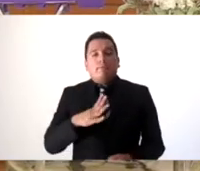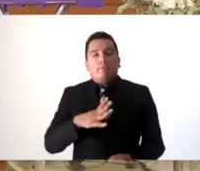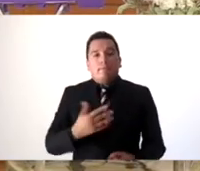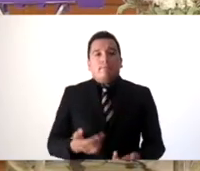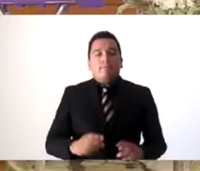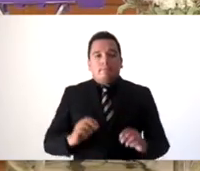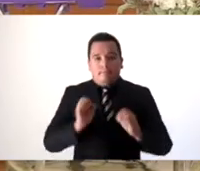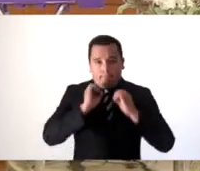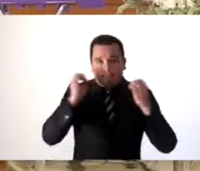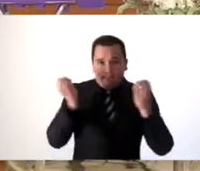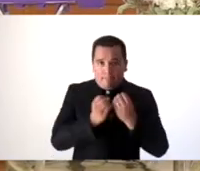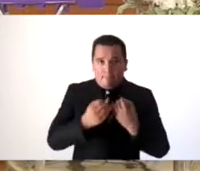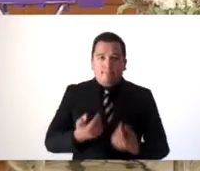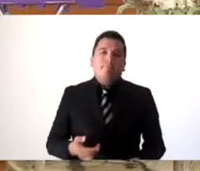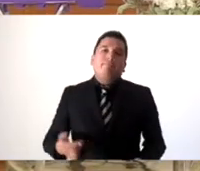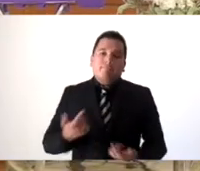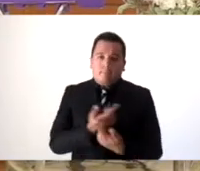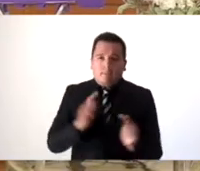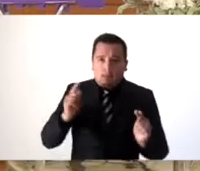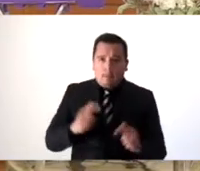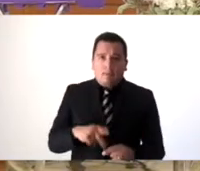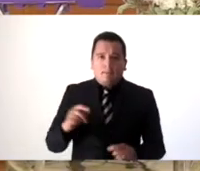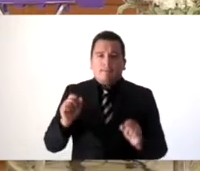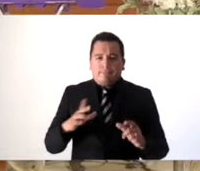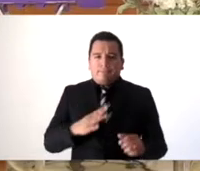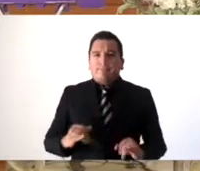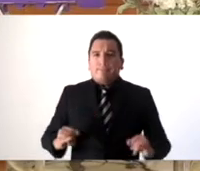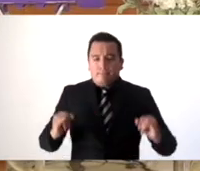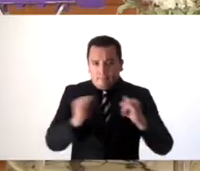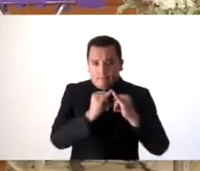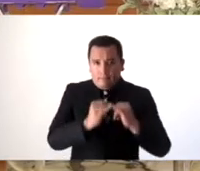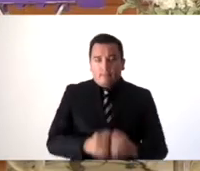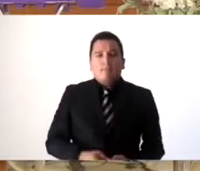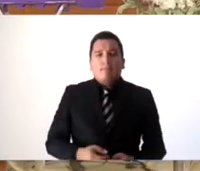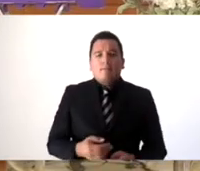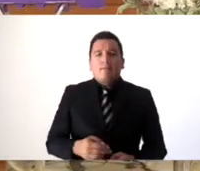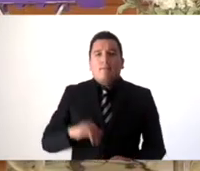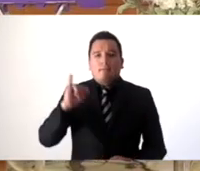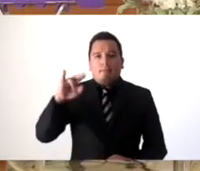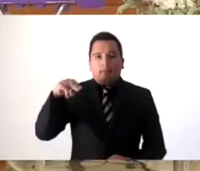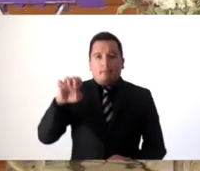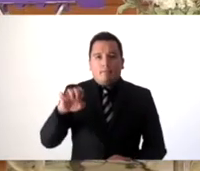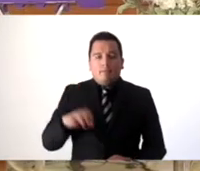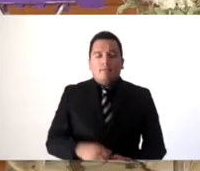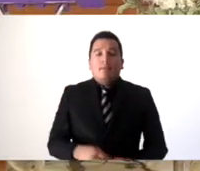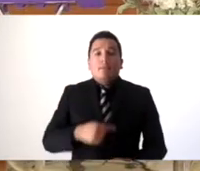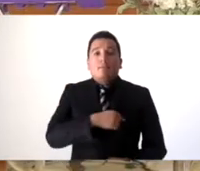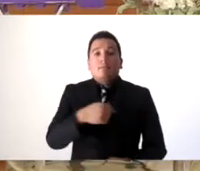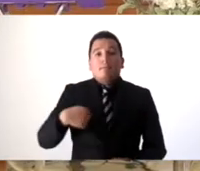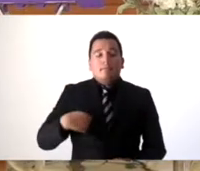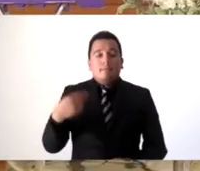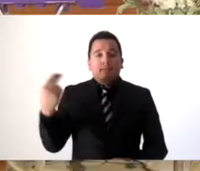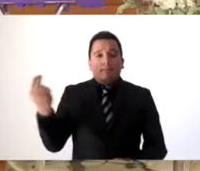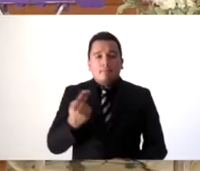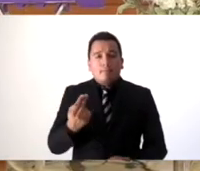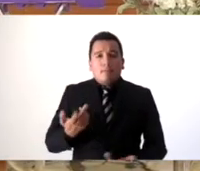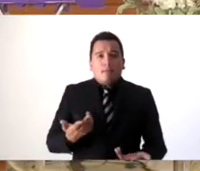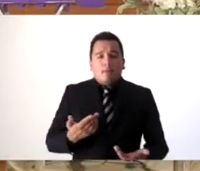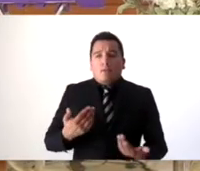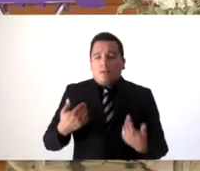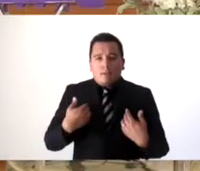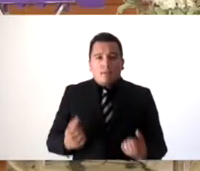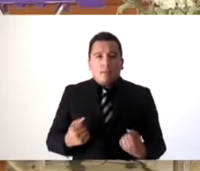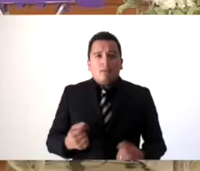organismos públicos electorales locales, los OPLES, y surge el Instituto Nacional Electoral. Es decir, tenemos